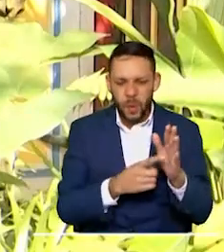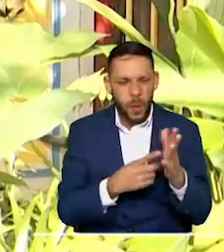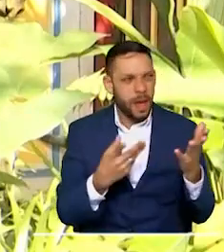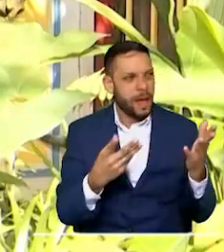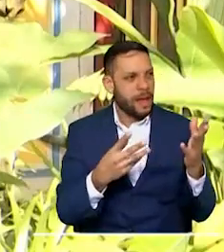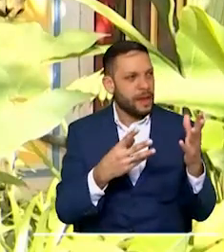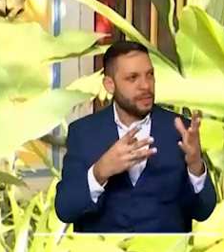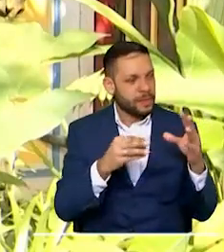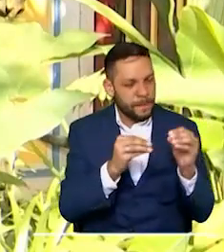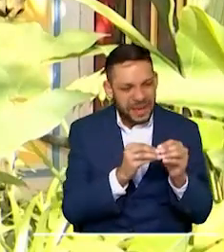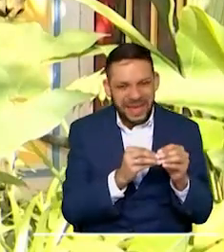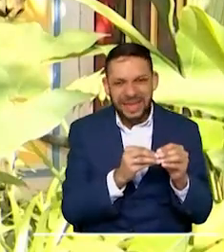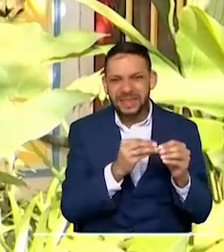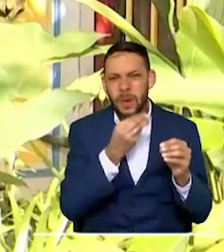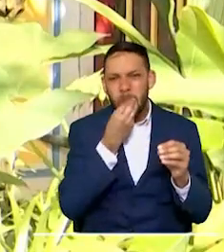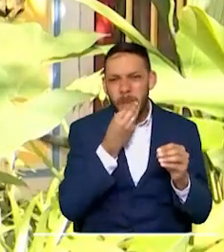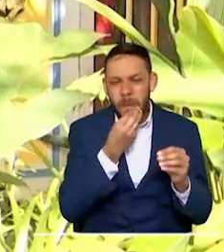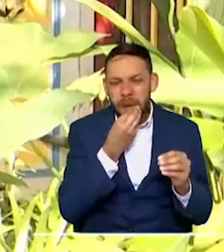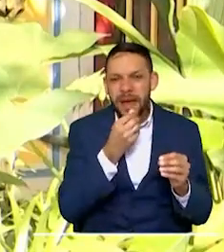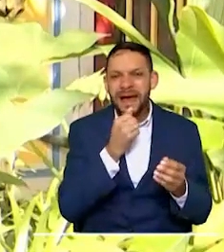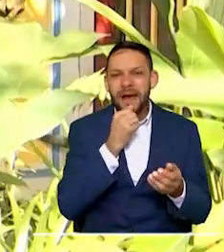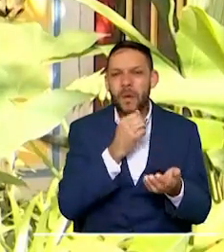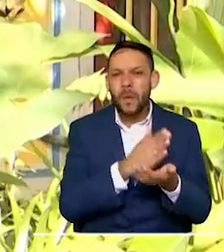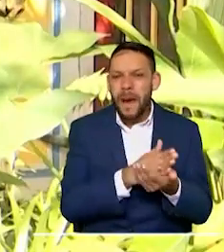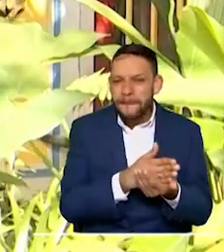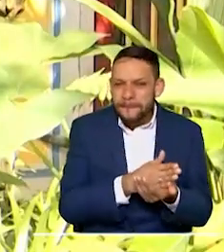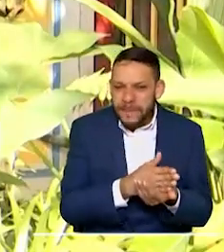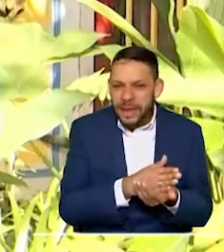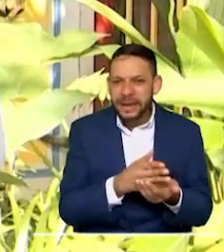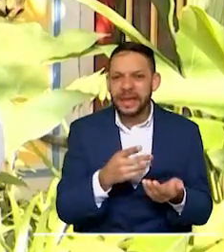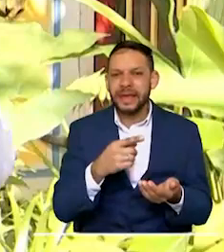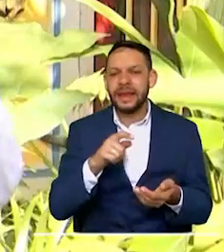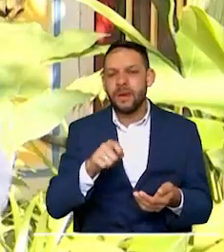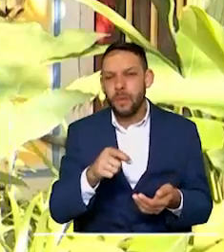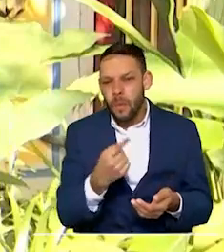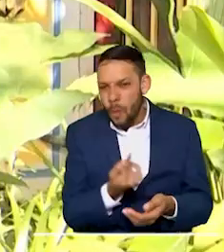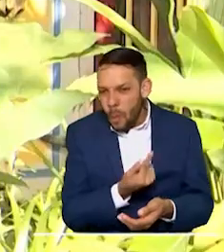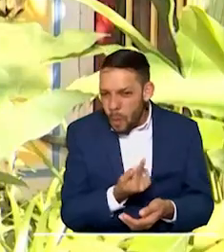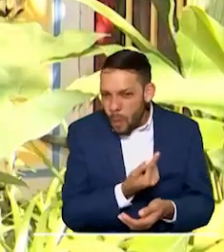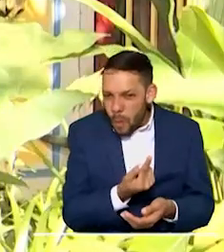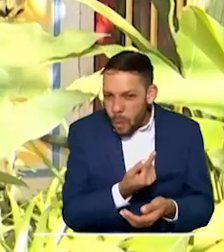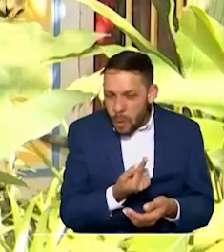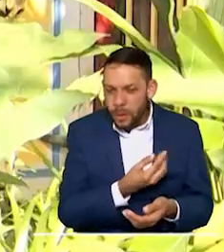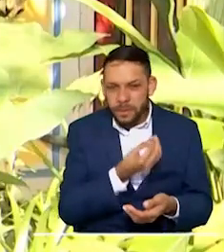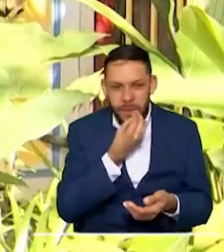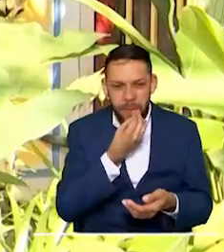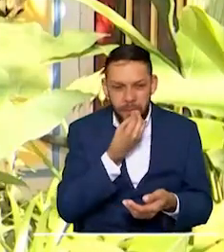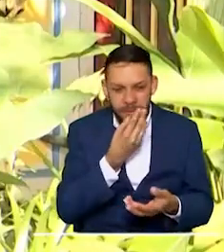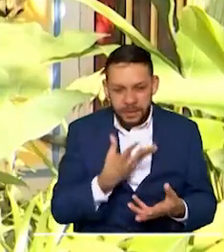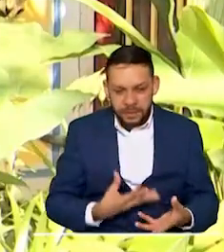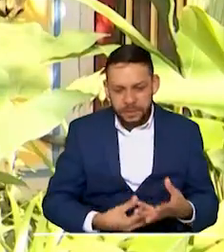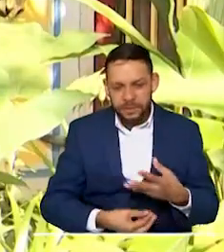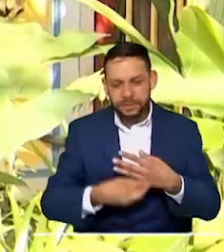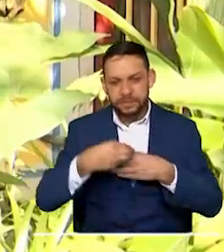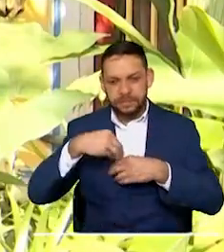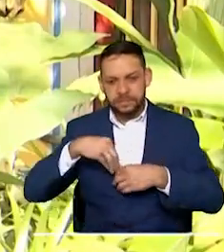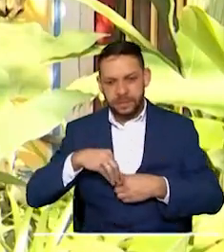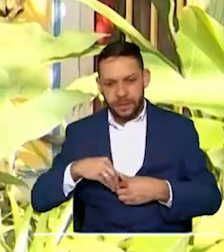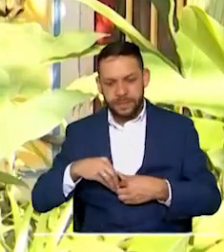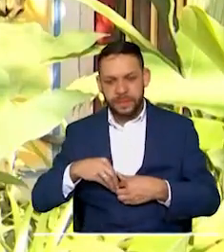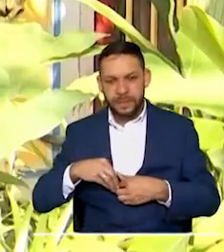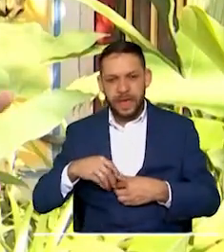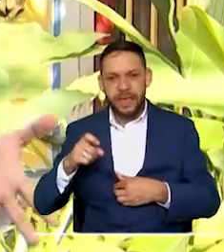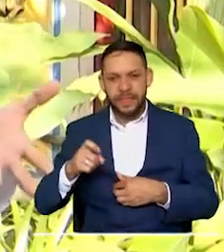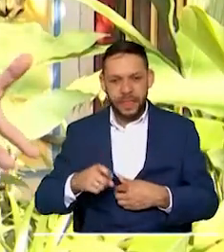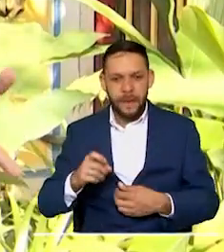los carbohidratos, la guapanela, los jugos de fruta y demás, tienen que llegar al hígado y transformarse en grasa para